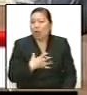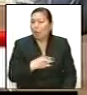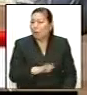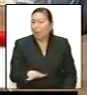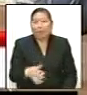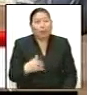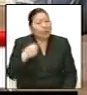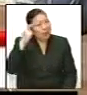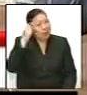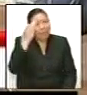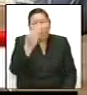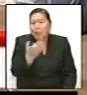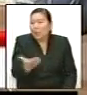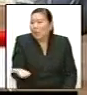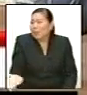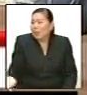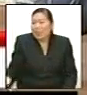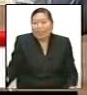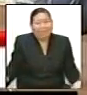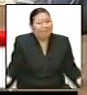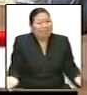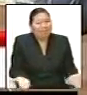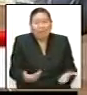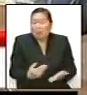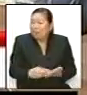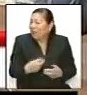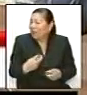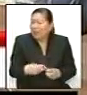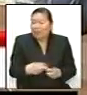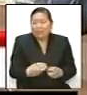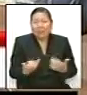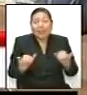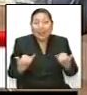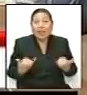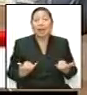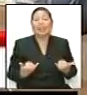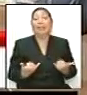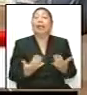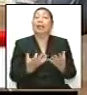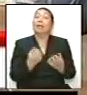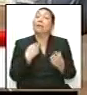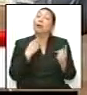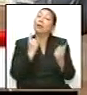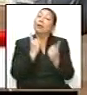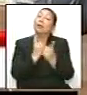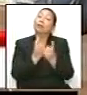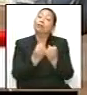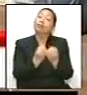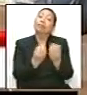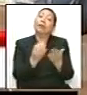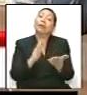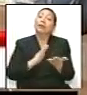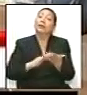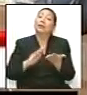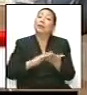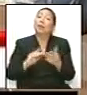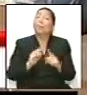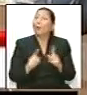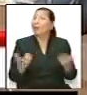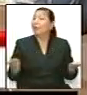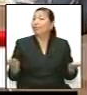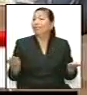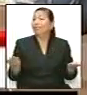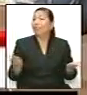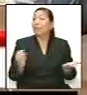tienen futuro. Eso es lo grave. Aquí queremos encontrarle infinidad de disculpas, pero lo que